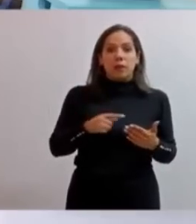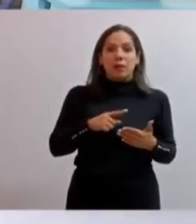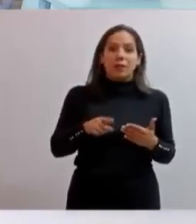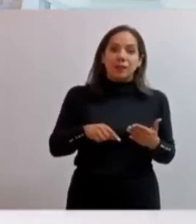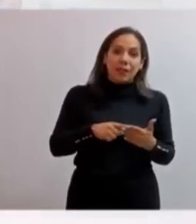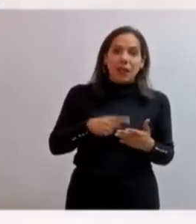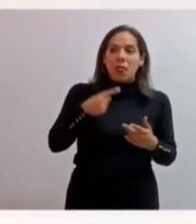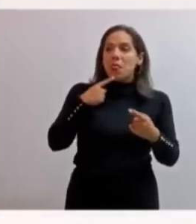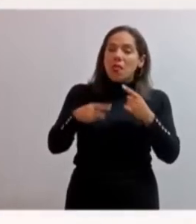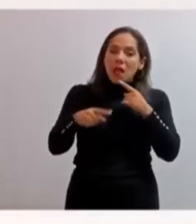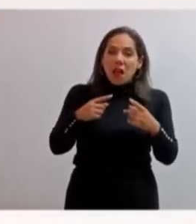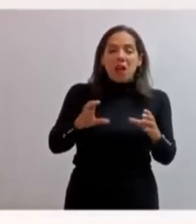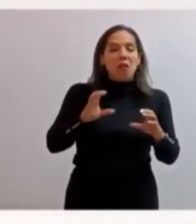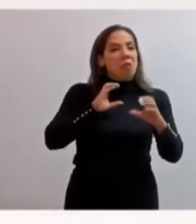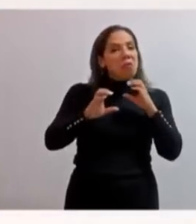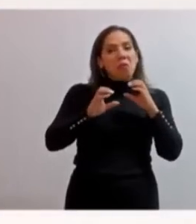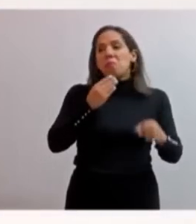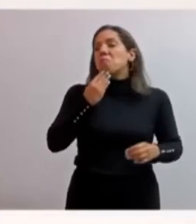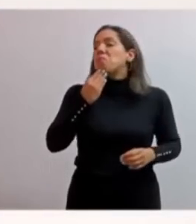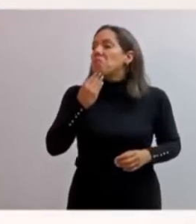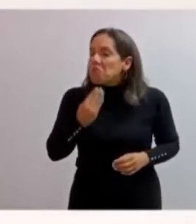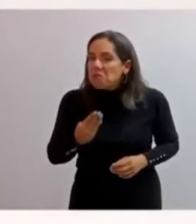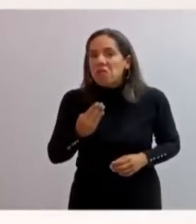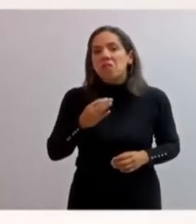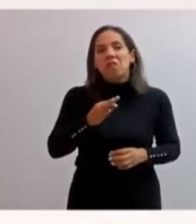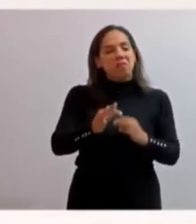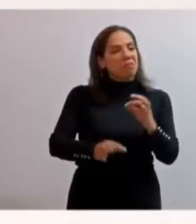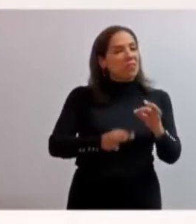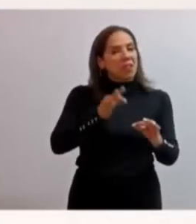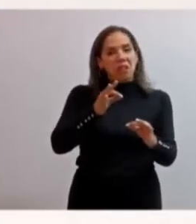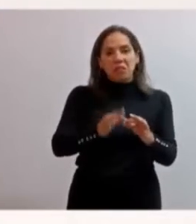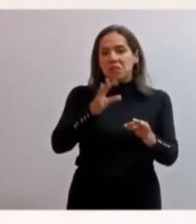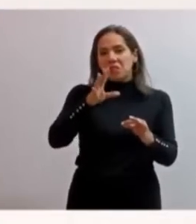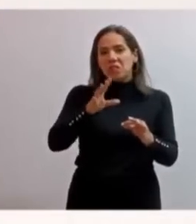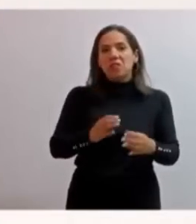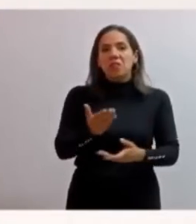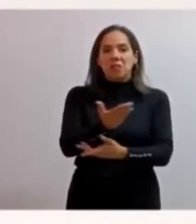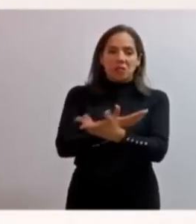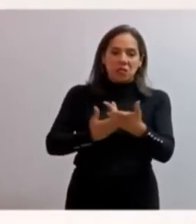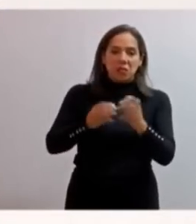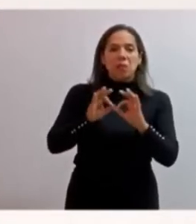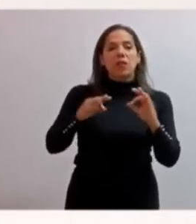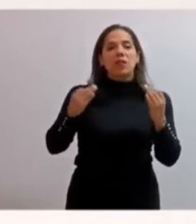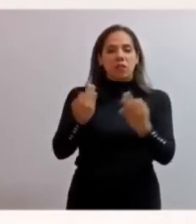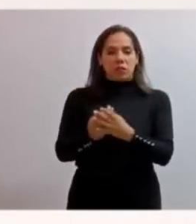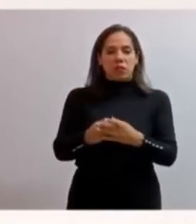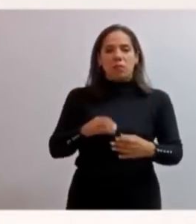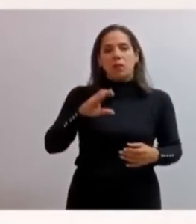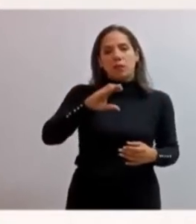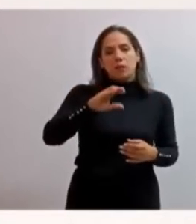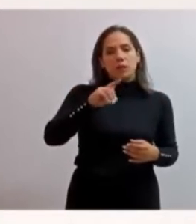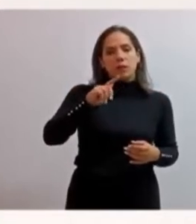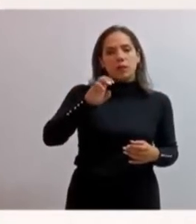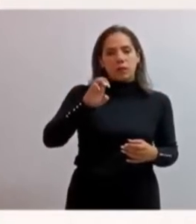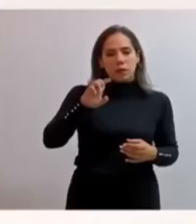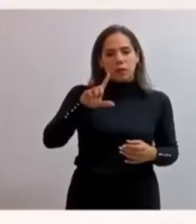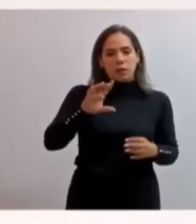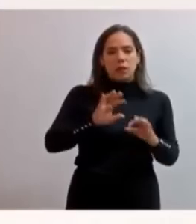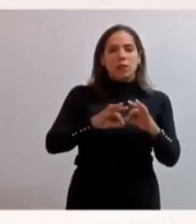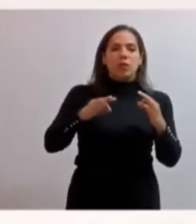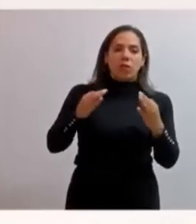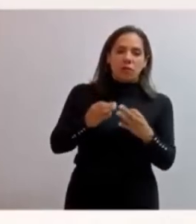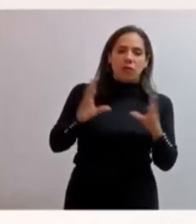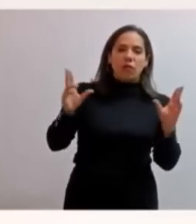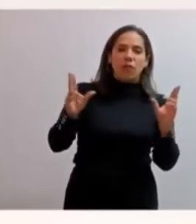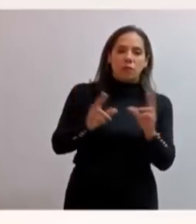es el diálogo y una buena comunicación asertiva para compartir estrategias en los CTE. Entonces, el CTE es un espacio